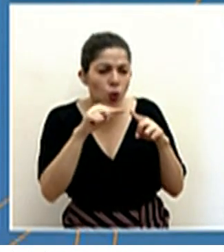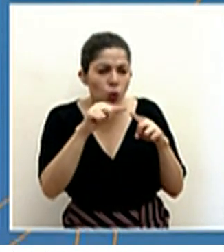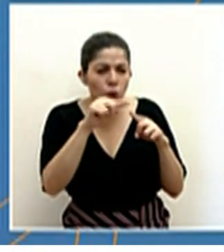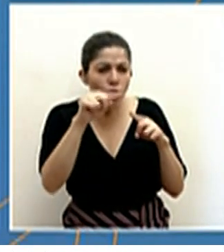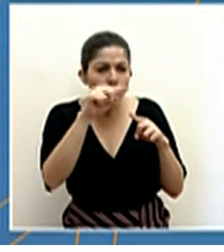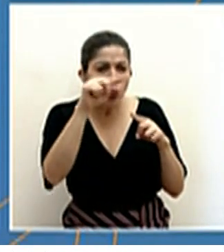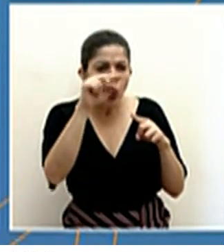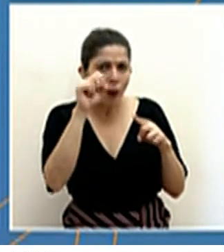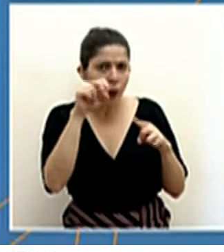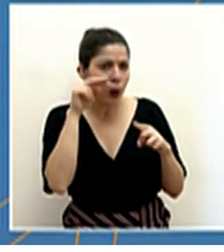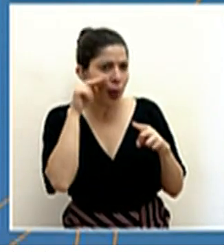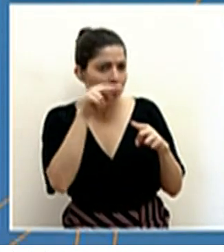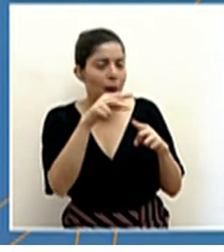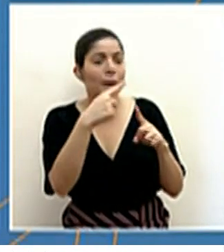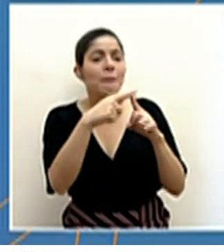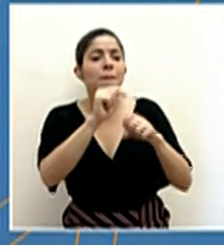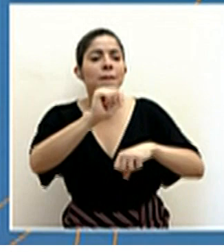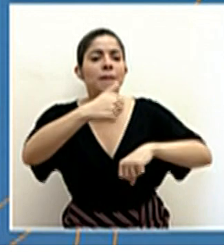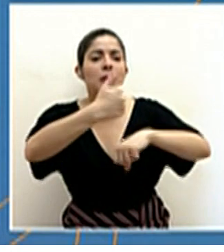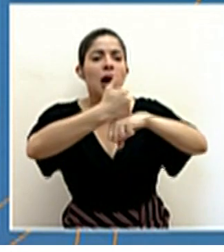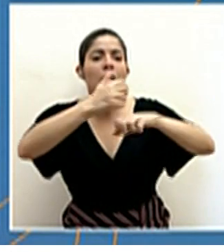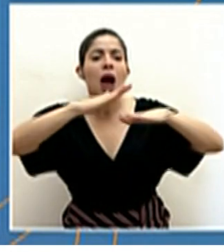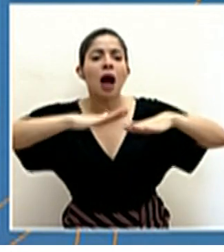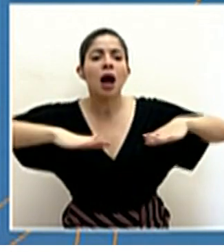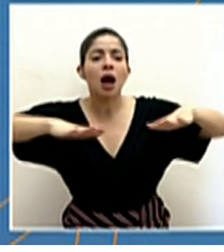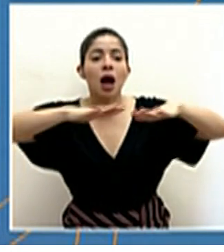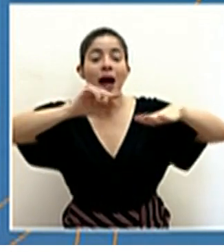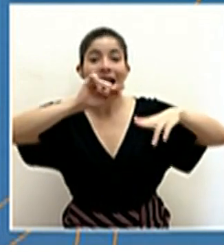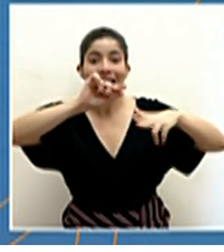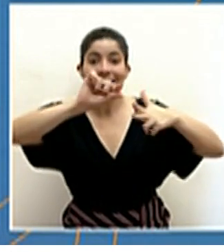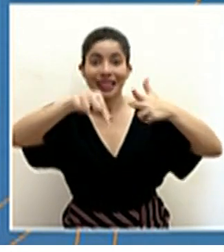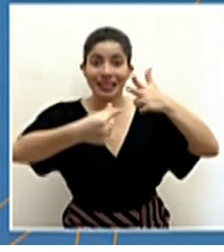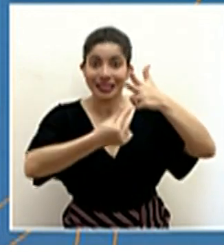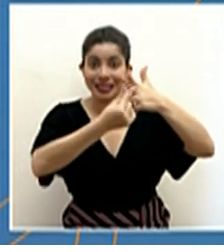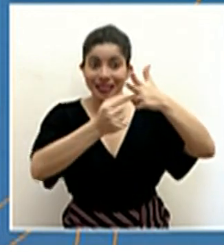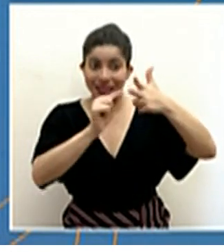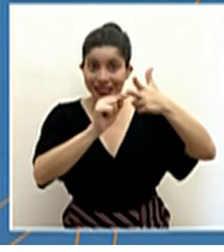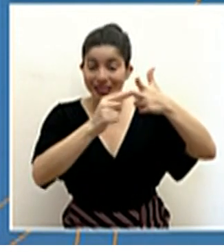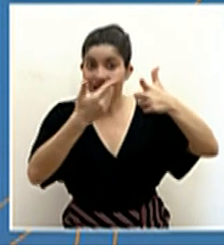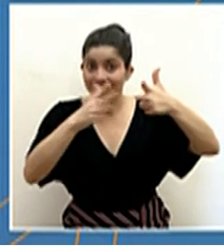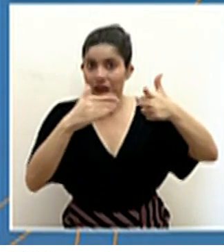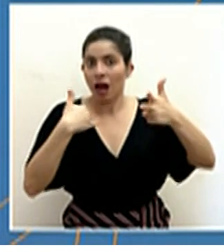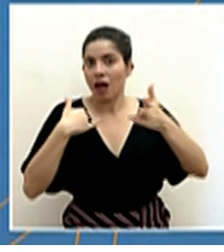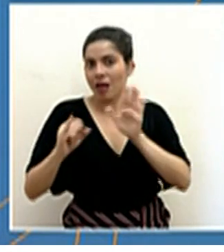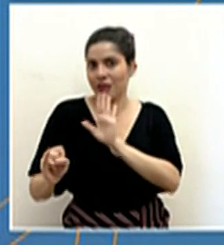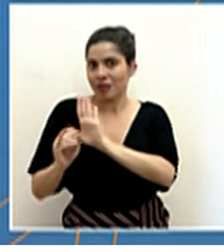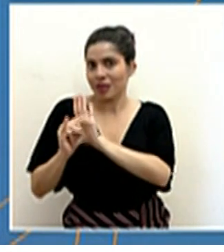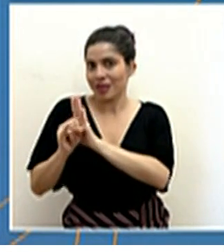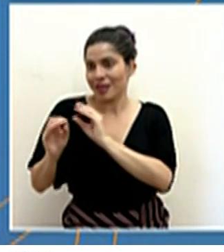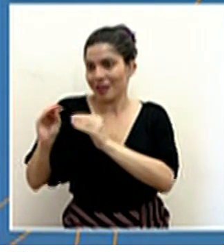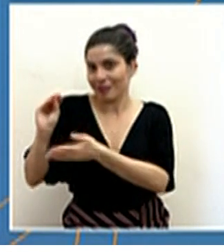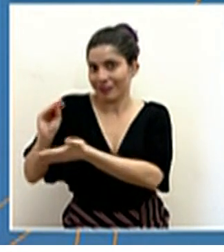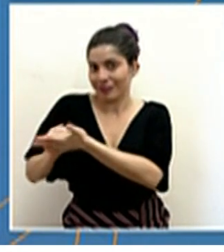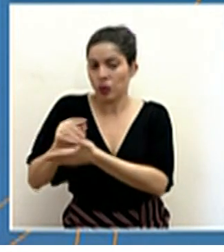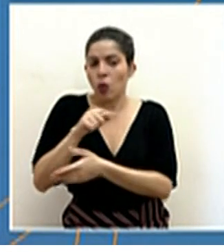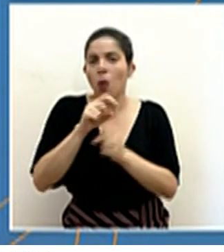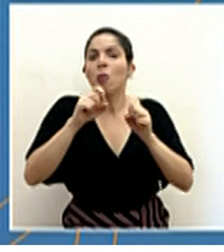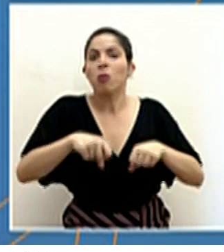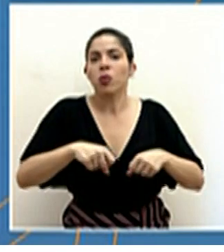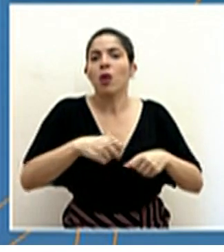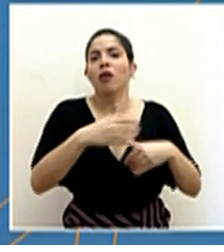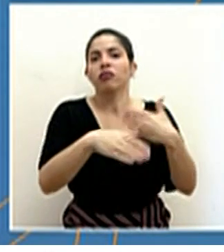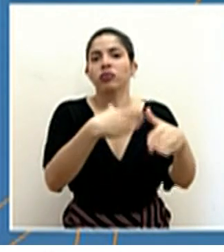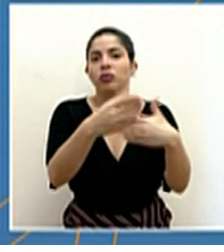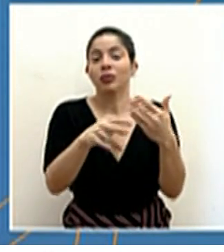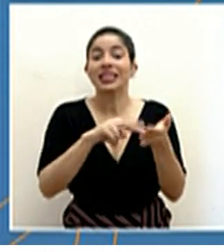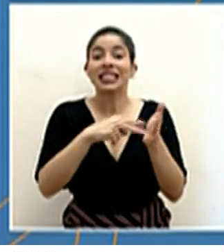ruta y un área en la cual ese dispositivo que está debidamente identificado se va a poder movilizar. Eso